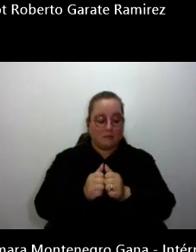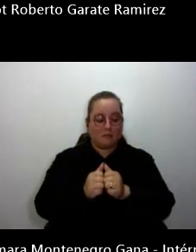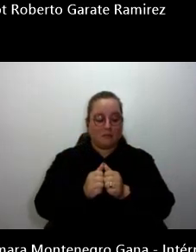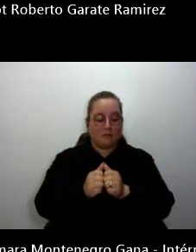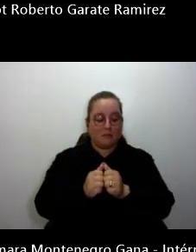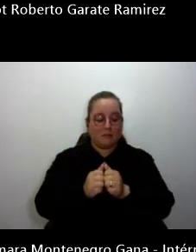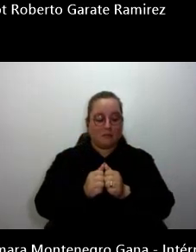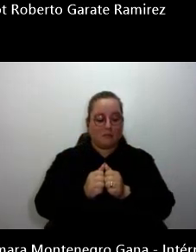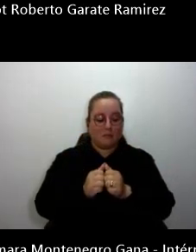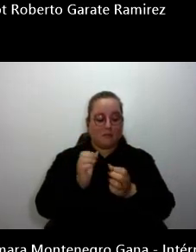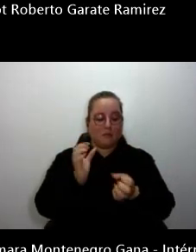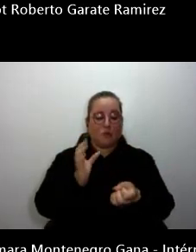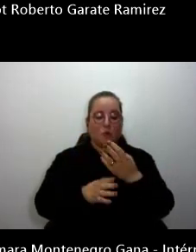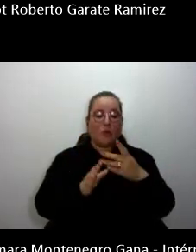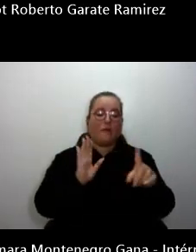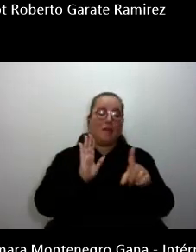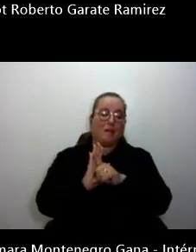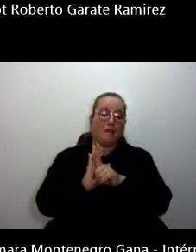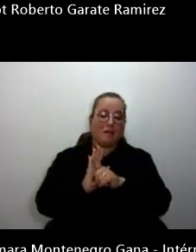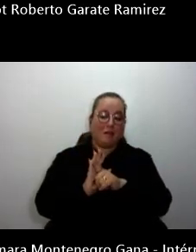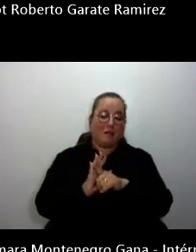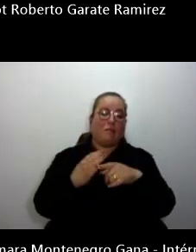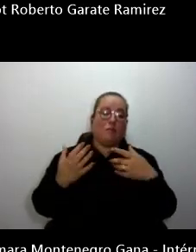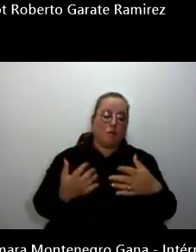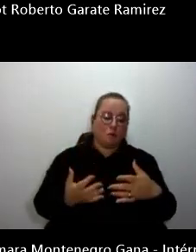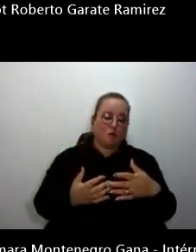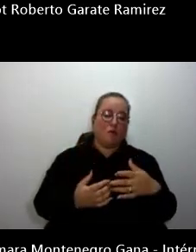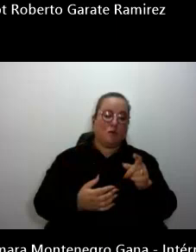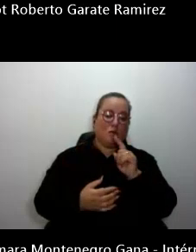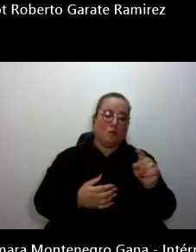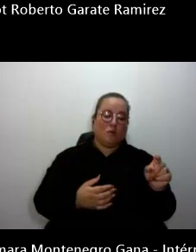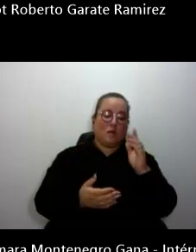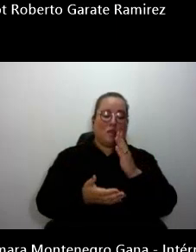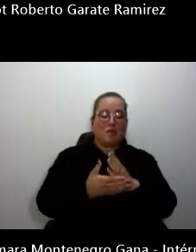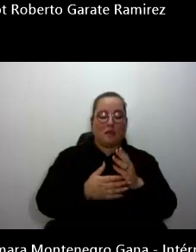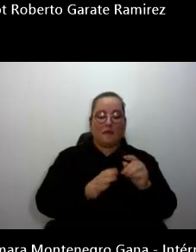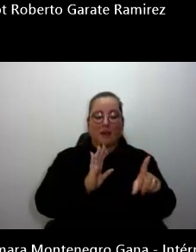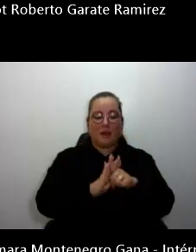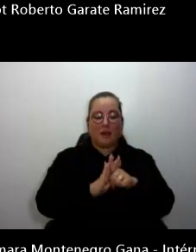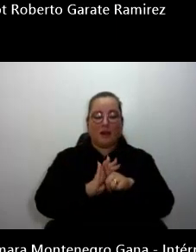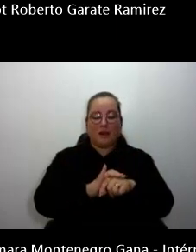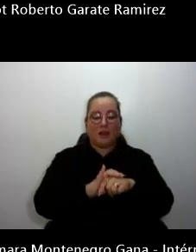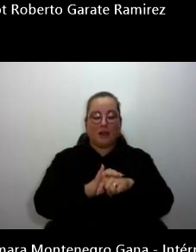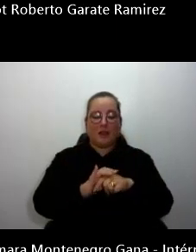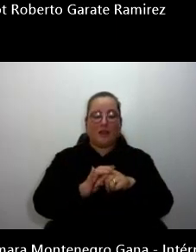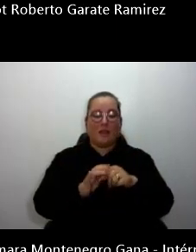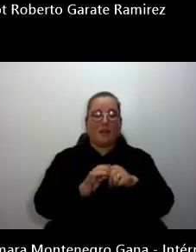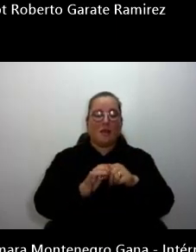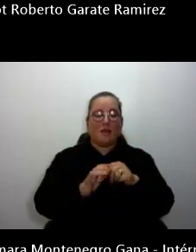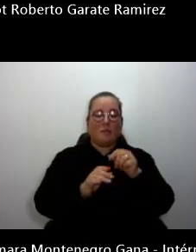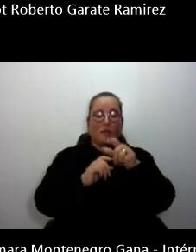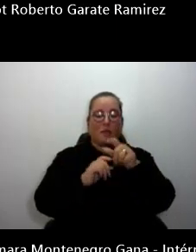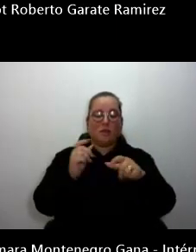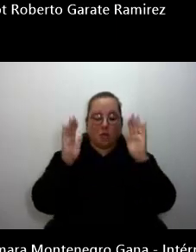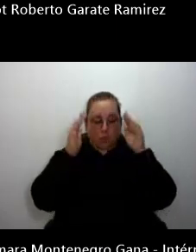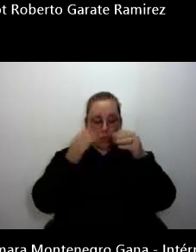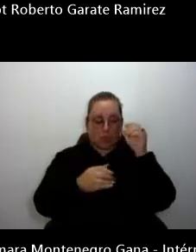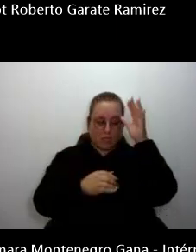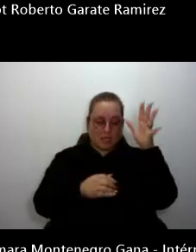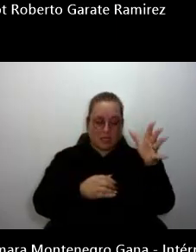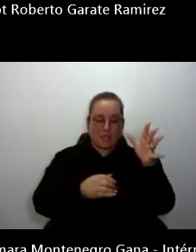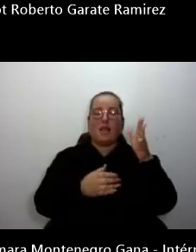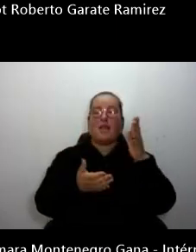una implementación de ley. Por lo tanto, la obligatoriedad de su implementación, ¿cierto?, es para los estudiantes autistas y requiere